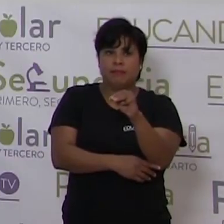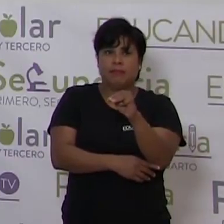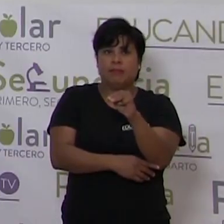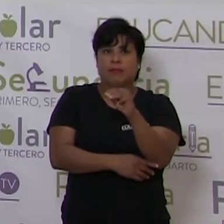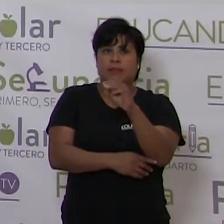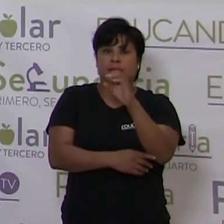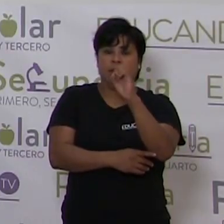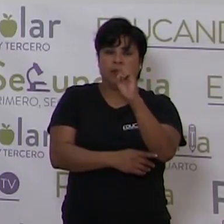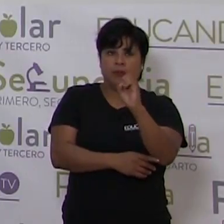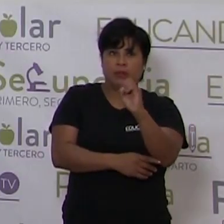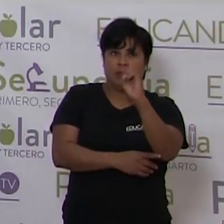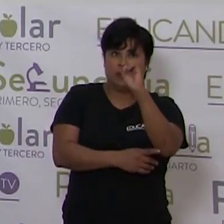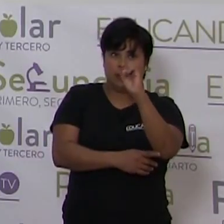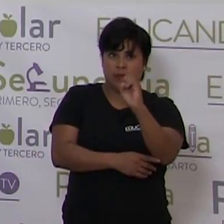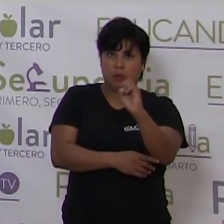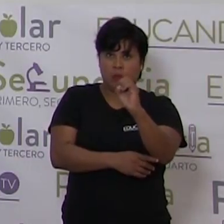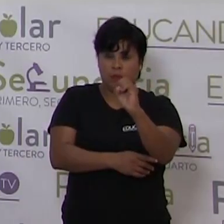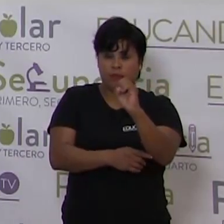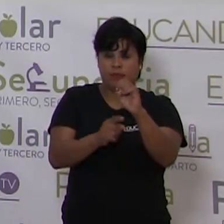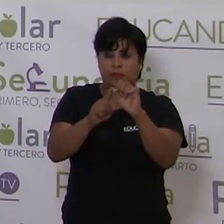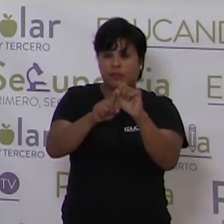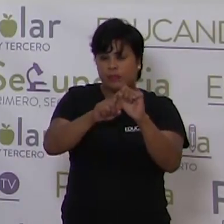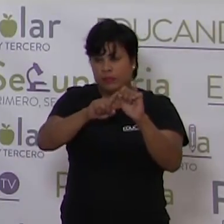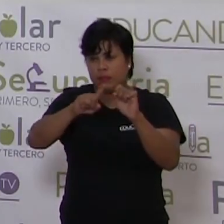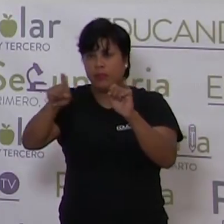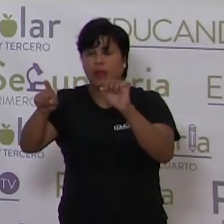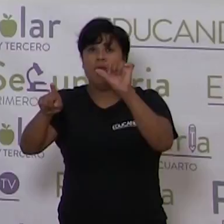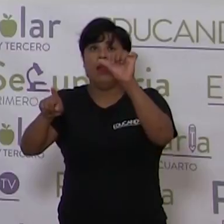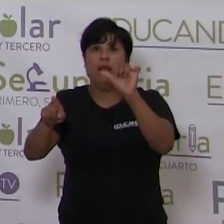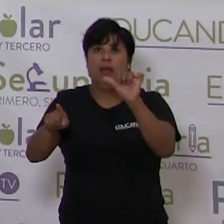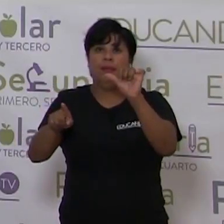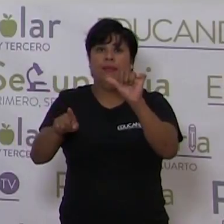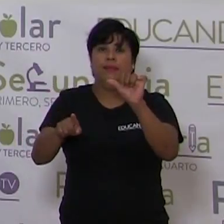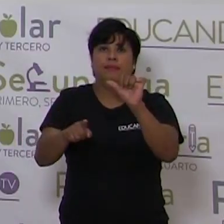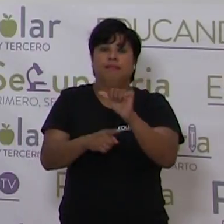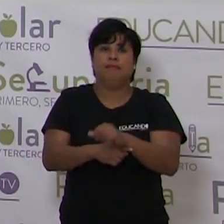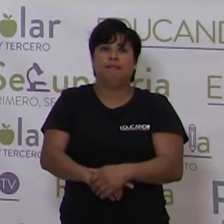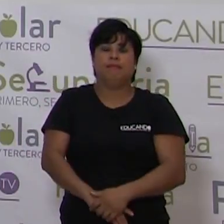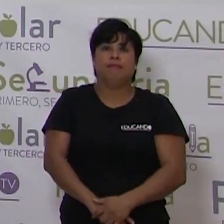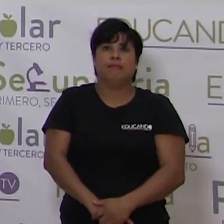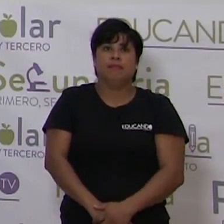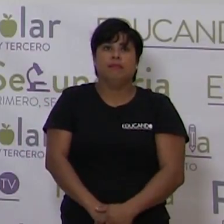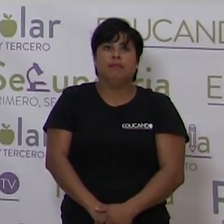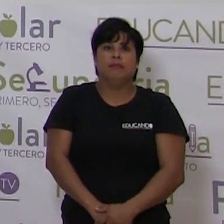Y del segmento O al A